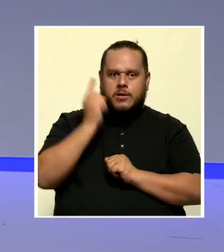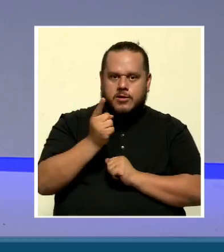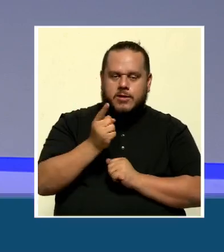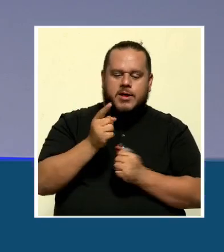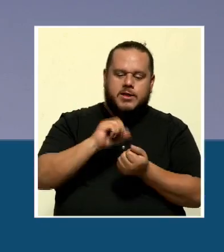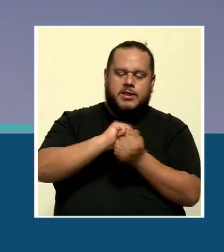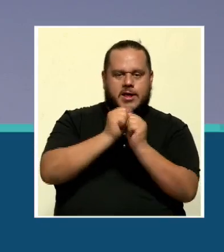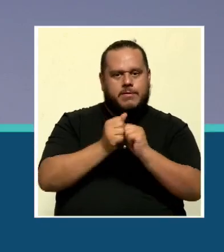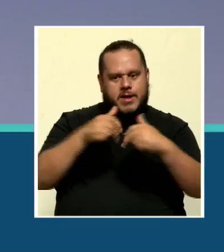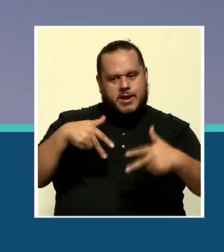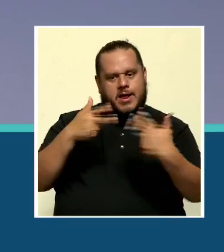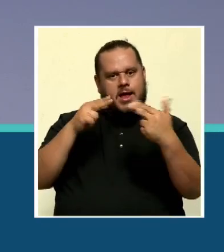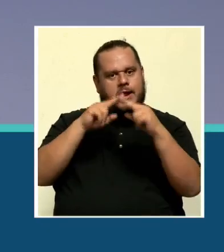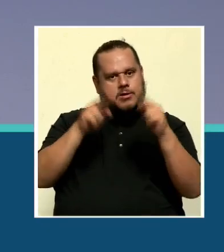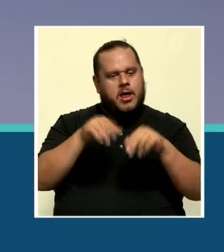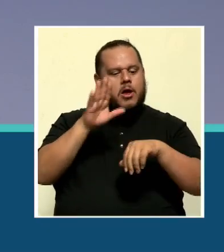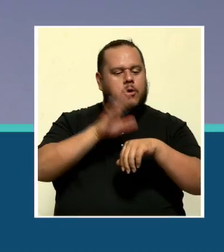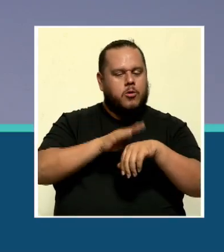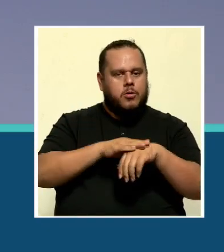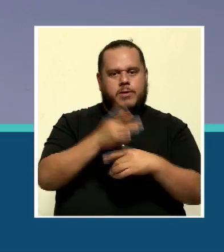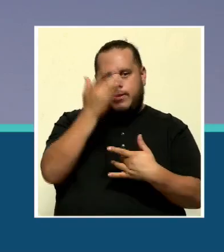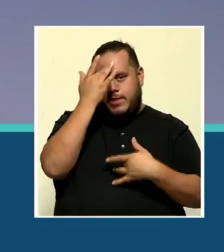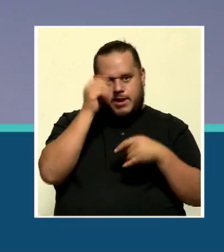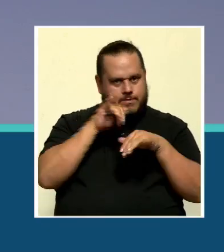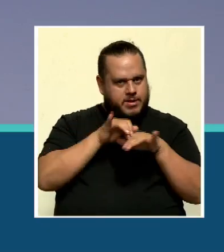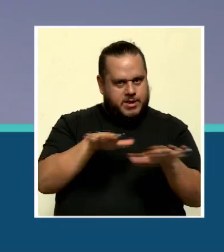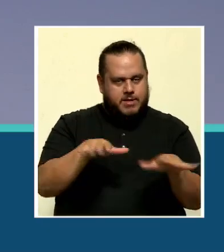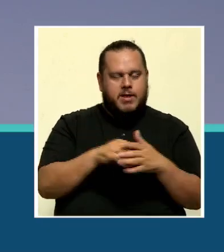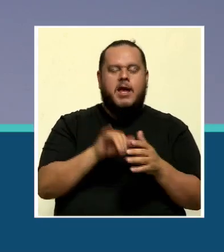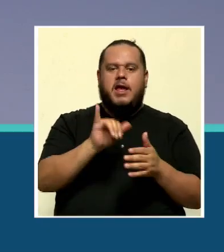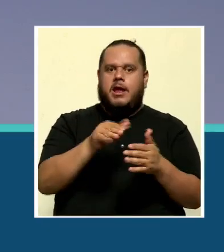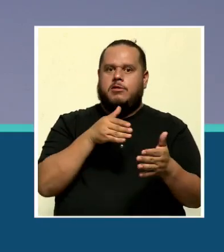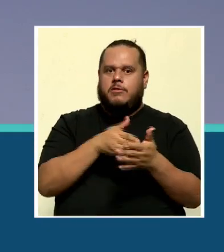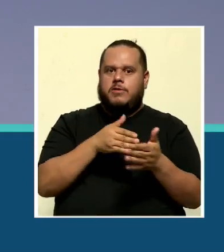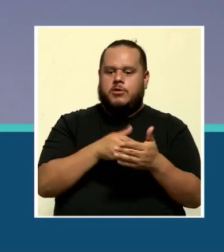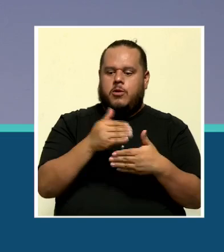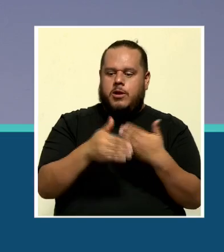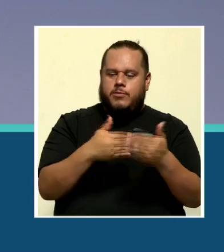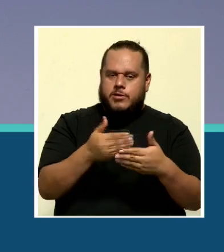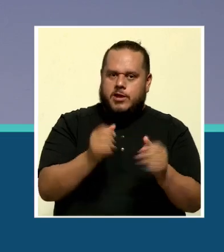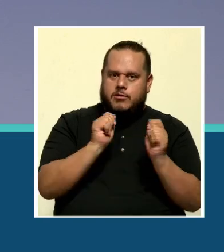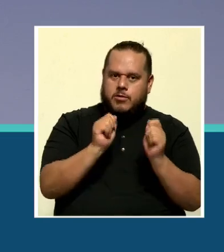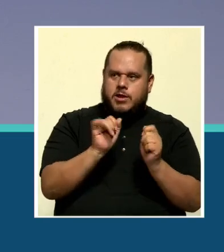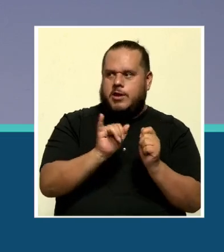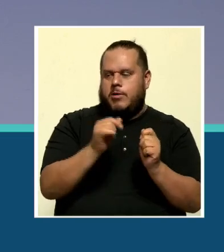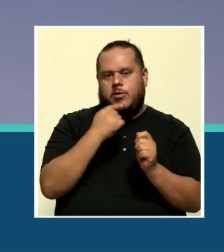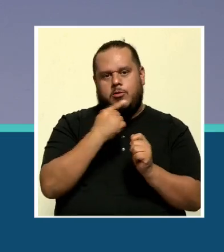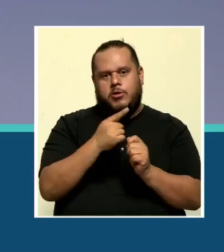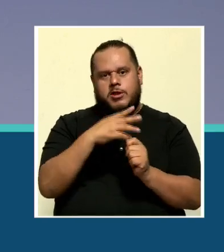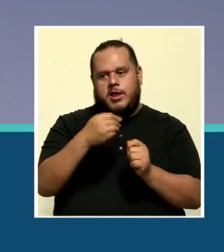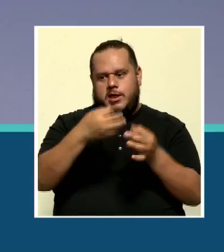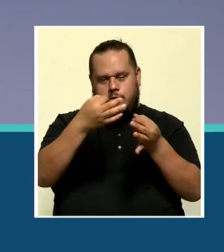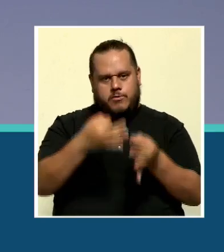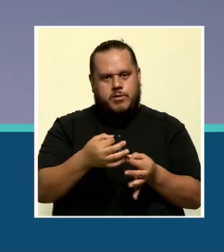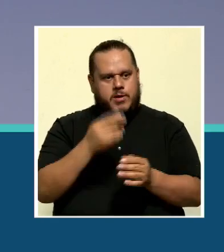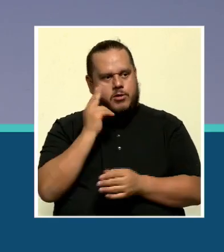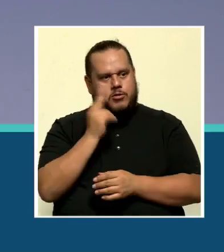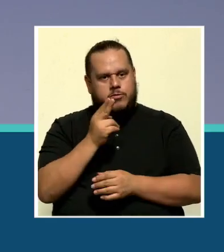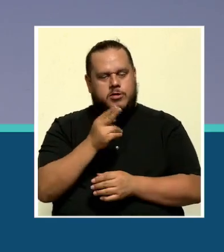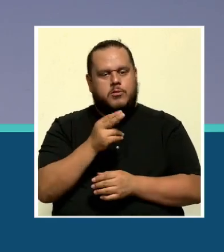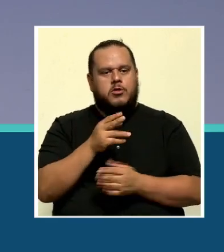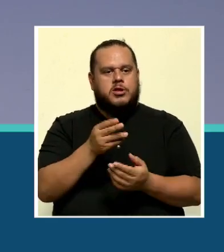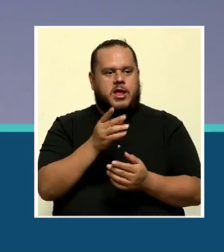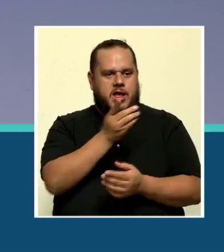virtualidad por la pandemia. Esto afectó, obviamente, el proceso educativo, tal como lo dicen y lo afirman los mismos